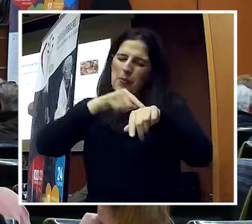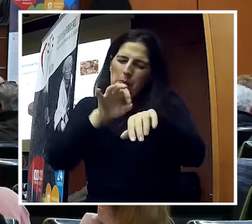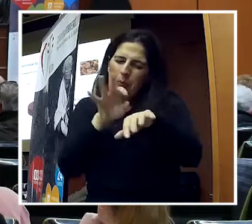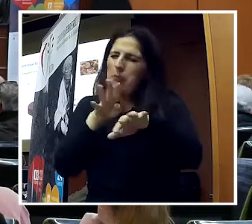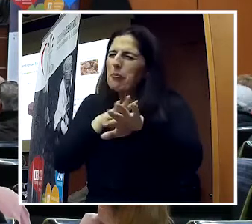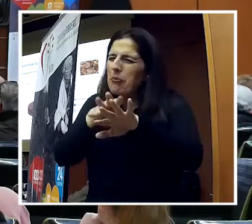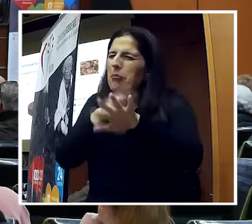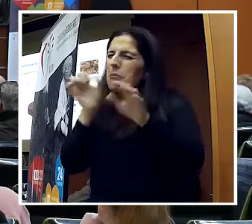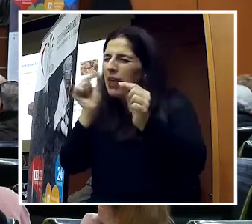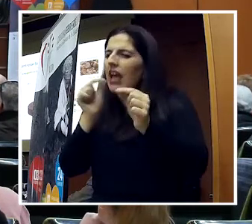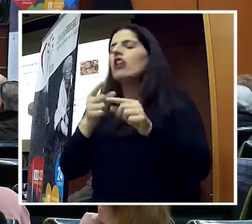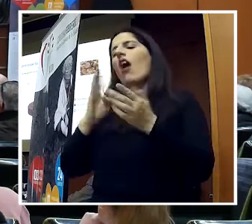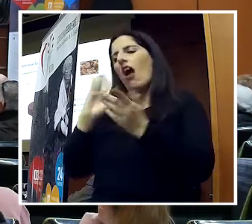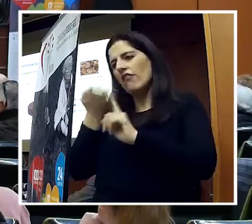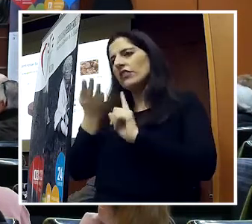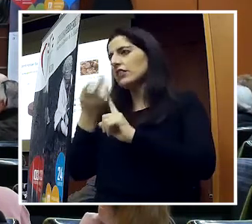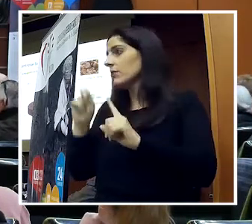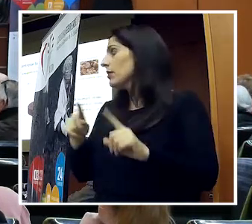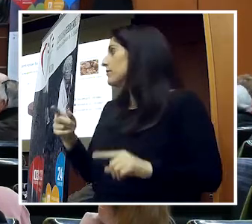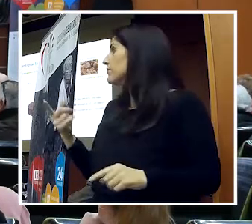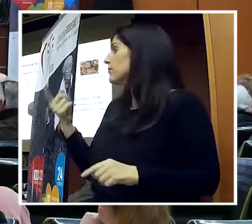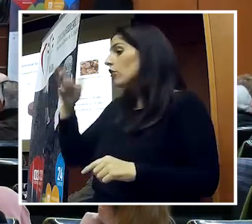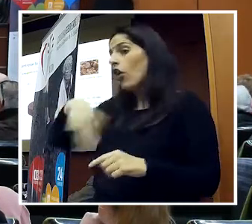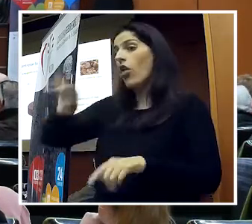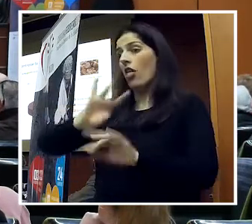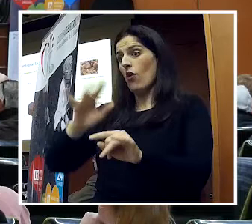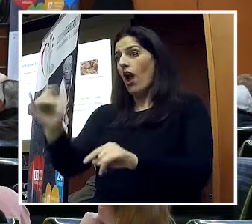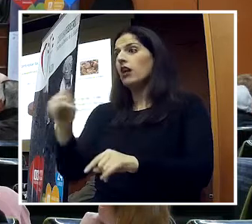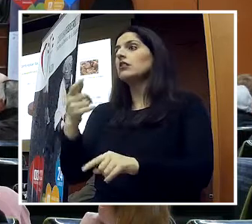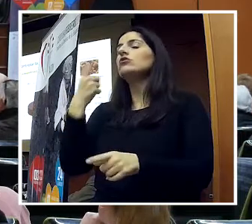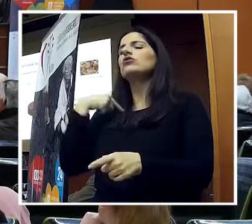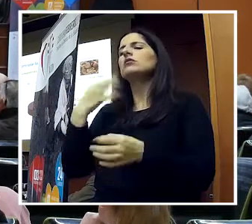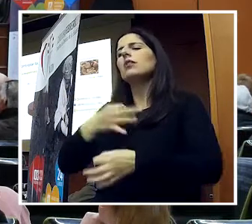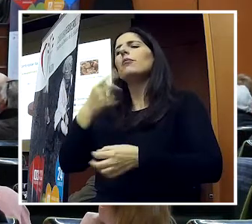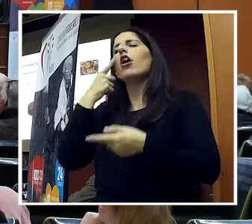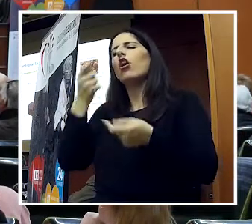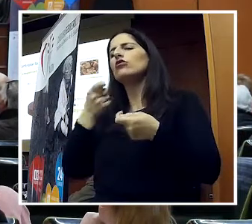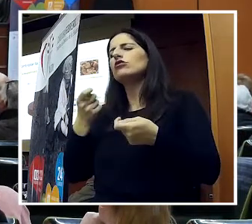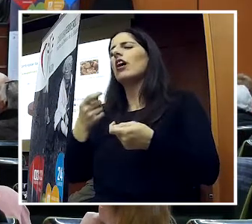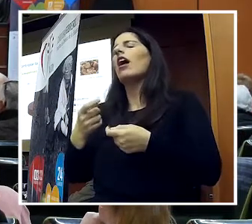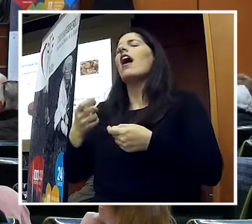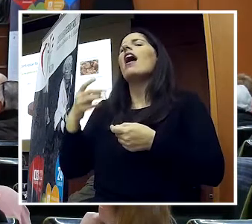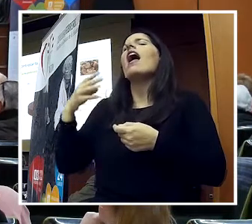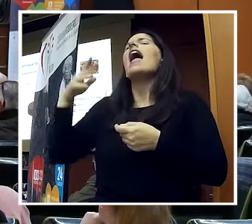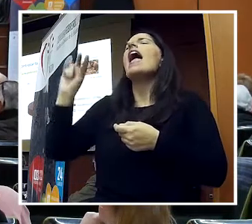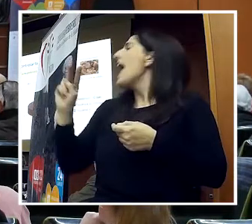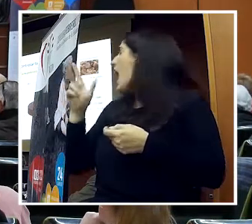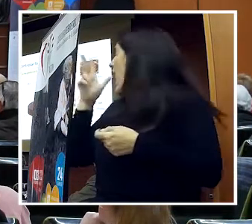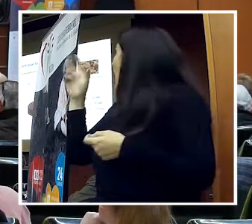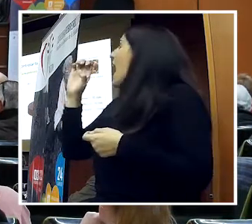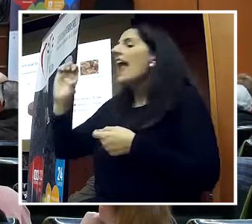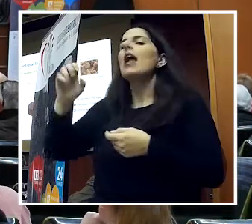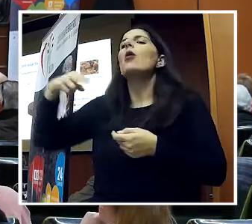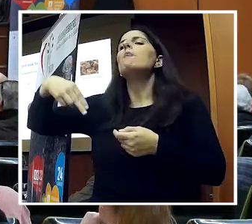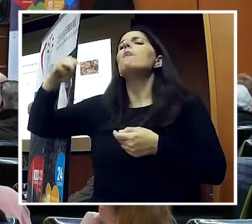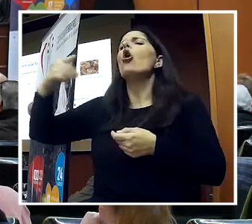la clínica, y toda la persona que es diabética lo sabe, utilizamos un parámetro que es la hemoglobina glicosilada. La hemoglobina